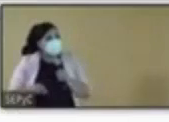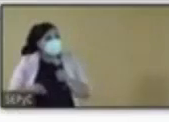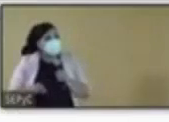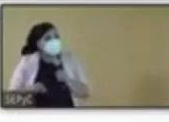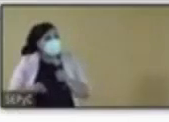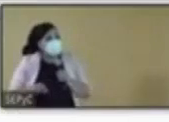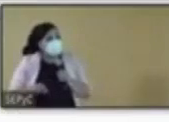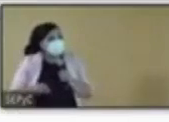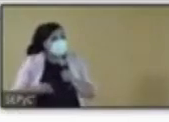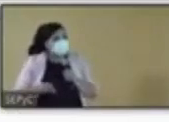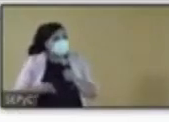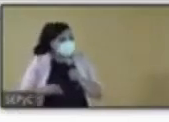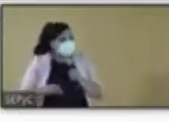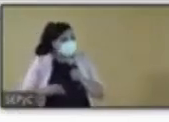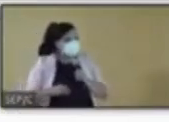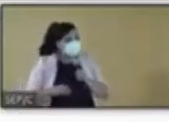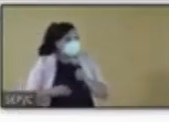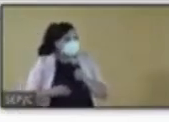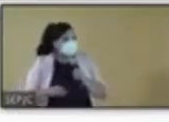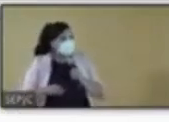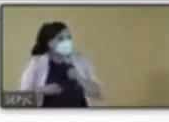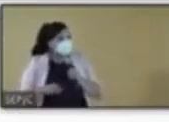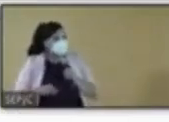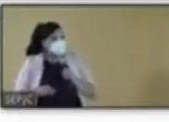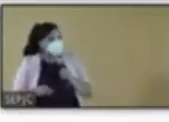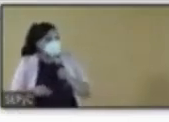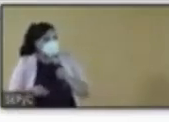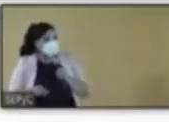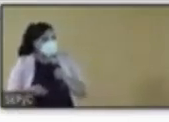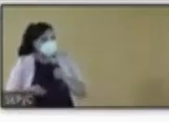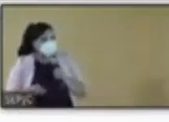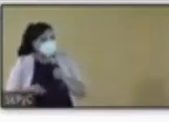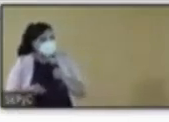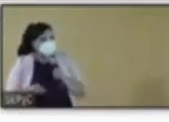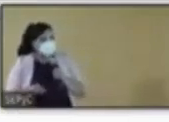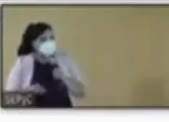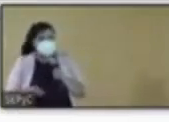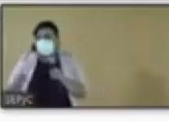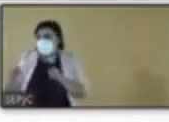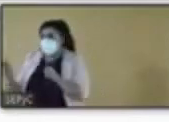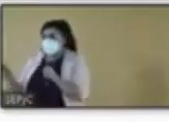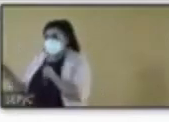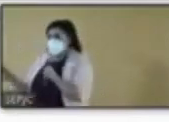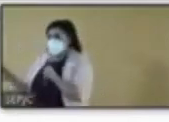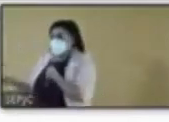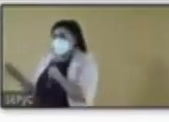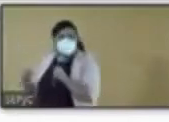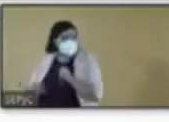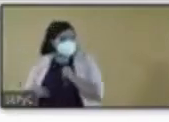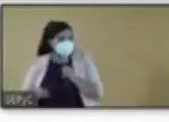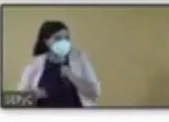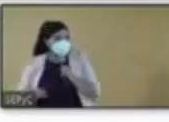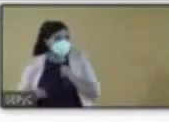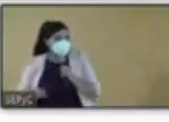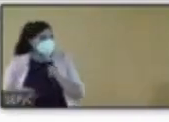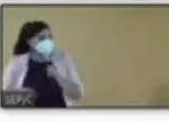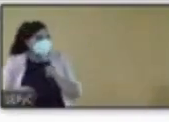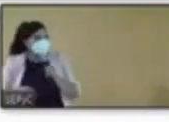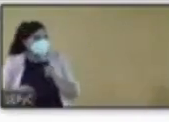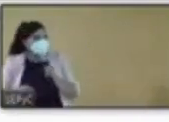nos aparece como una declaración presentada, la modificación año 2021 con información correspondiente a